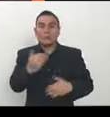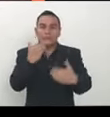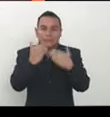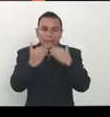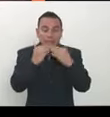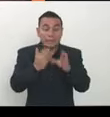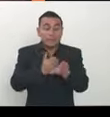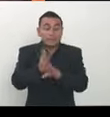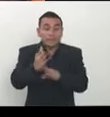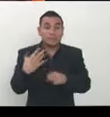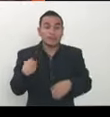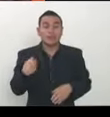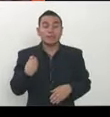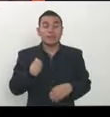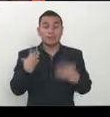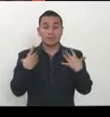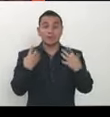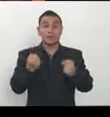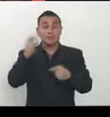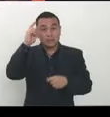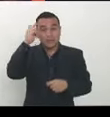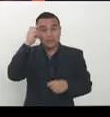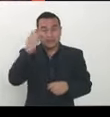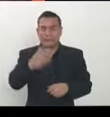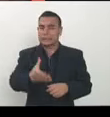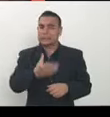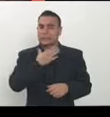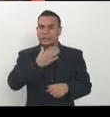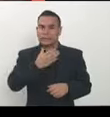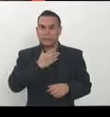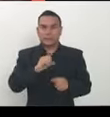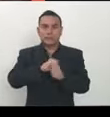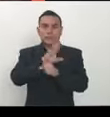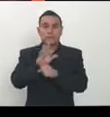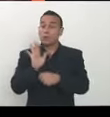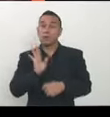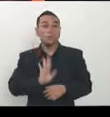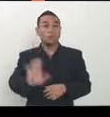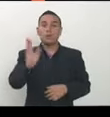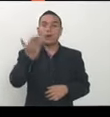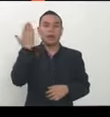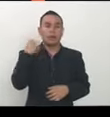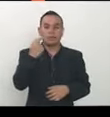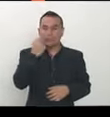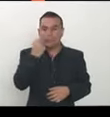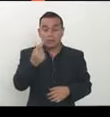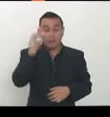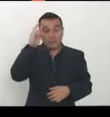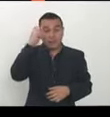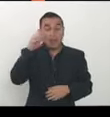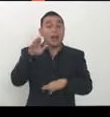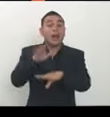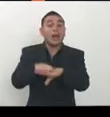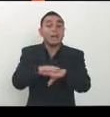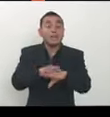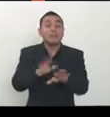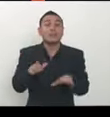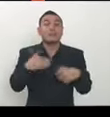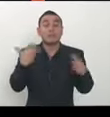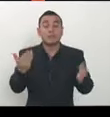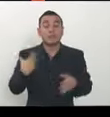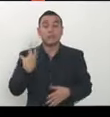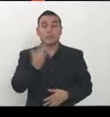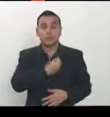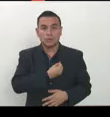los profesionales que nos enfrentamos a algo gordísimo, lo nunca visto. Y os estamos avisando porque